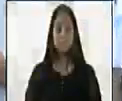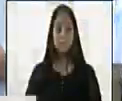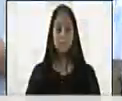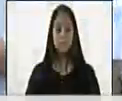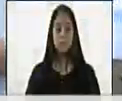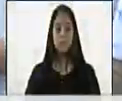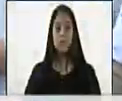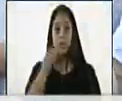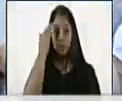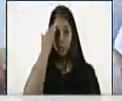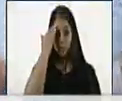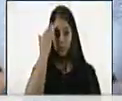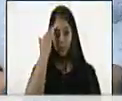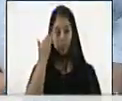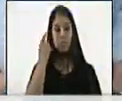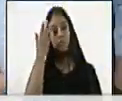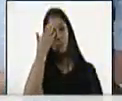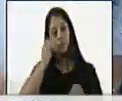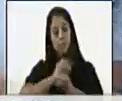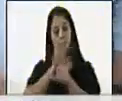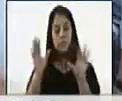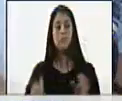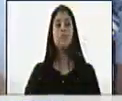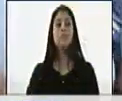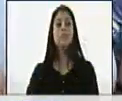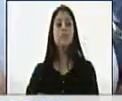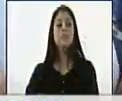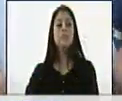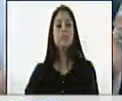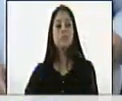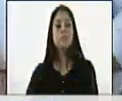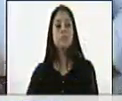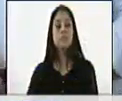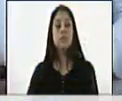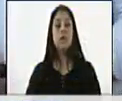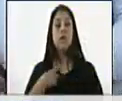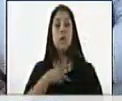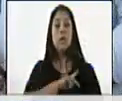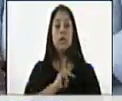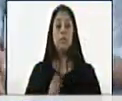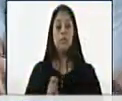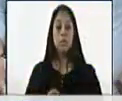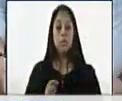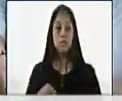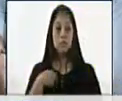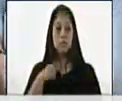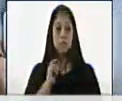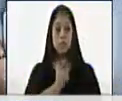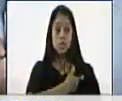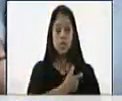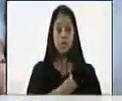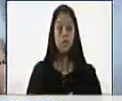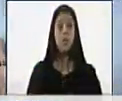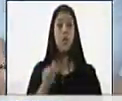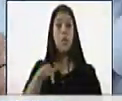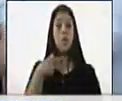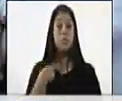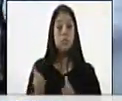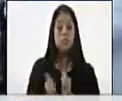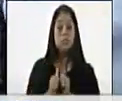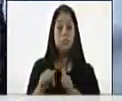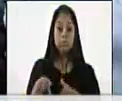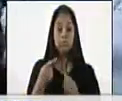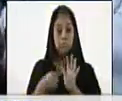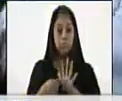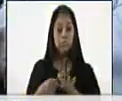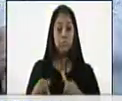está supervisando el hospital de Santa Lucía de Cotzumalguapa en Escuintla, que tendrá la conexión entre directamente Escuintla y